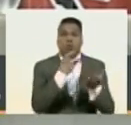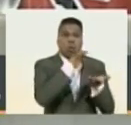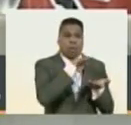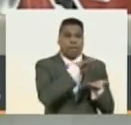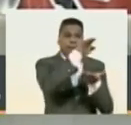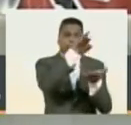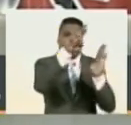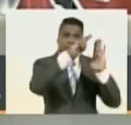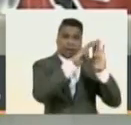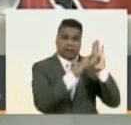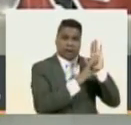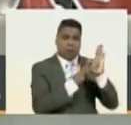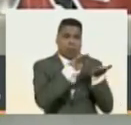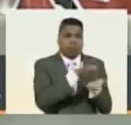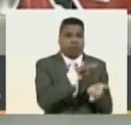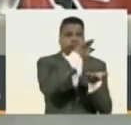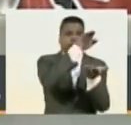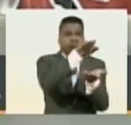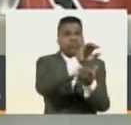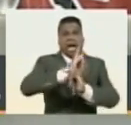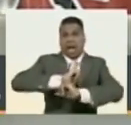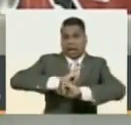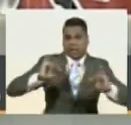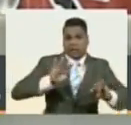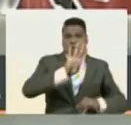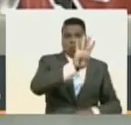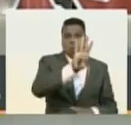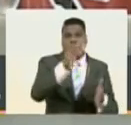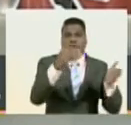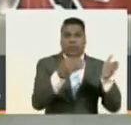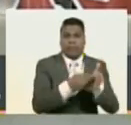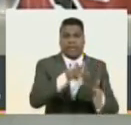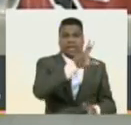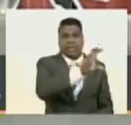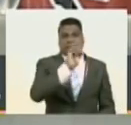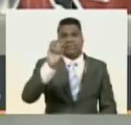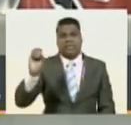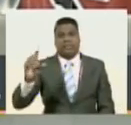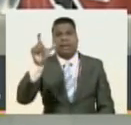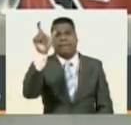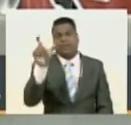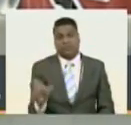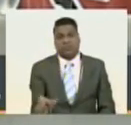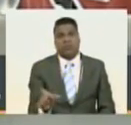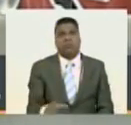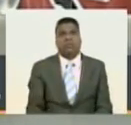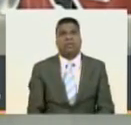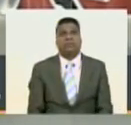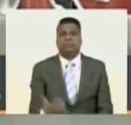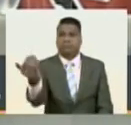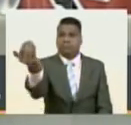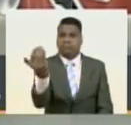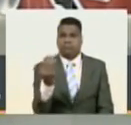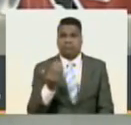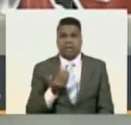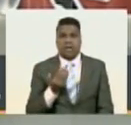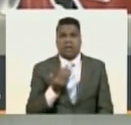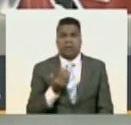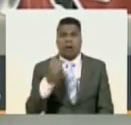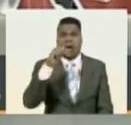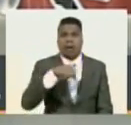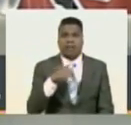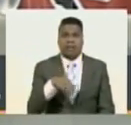juntas municipales, más de 4.300 personas se acercaron a entregar